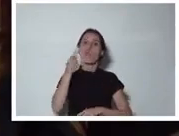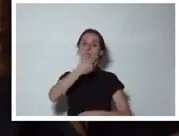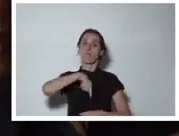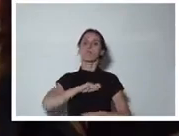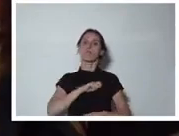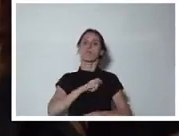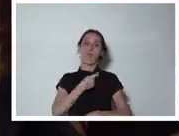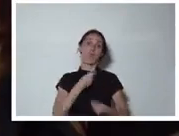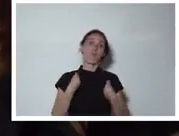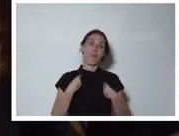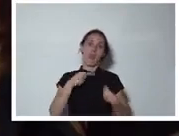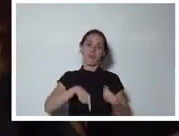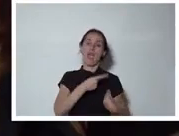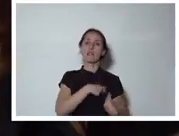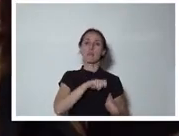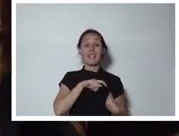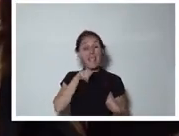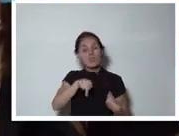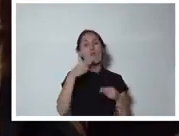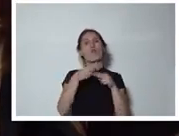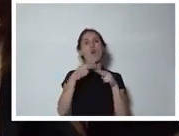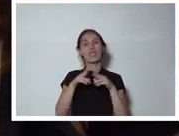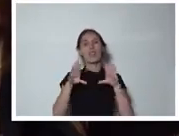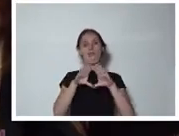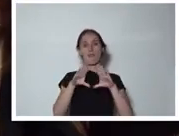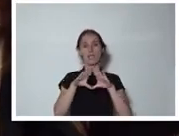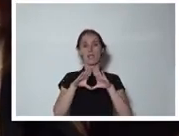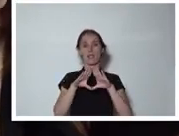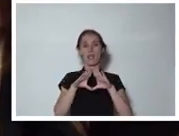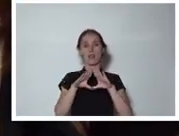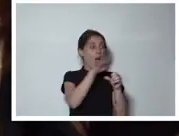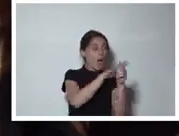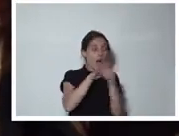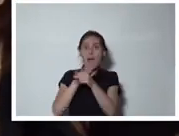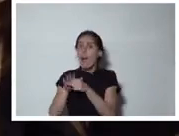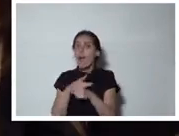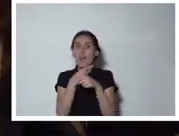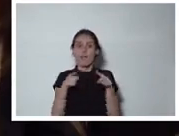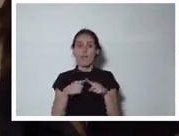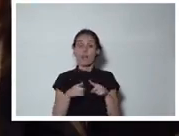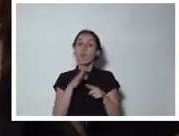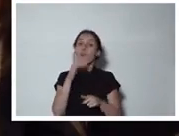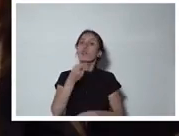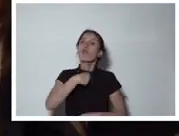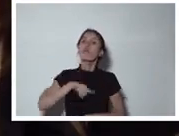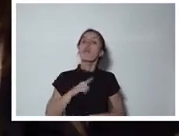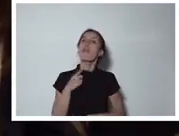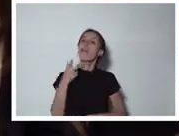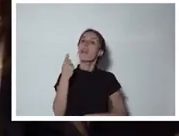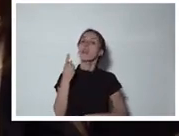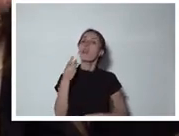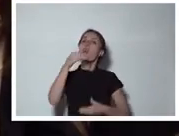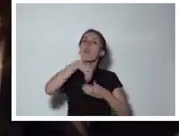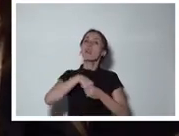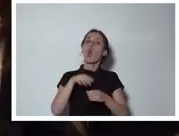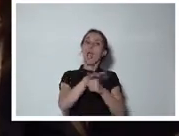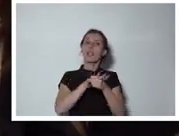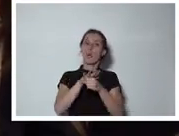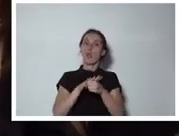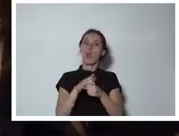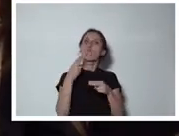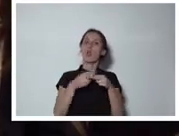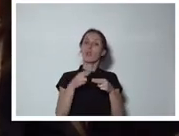es hacer políticas feministas y por eso sabemos que nos necesitamos todas en este espacio político que dice el